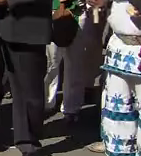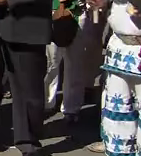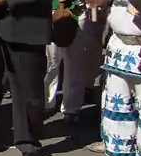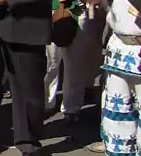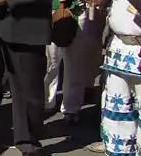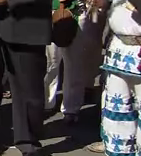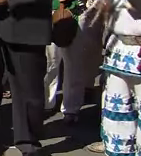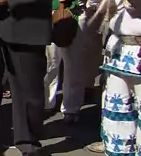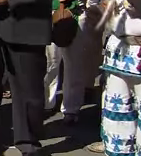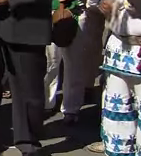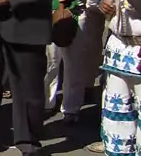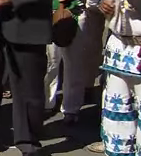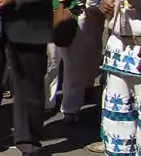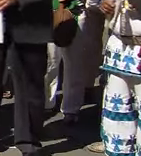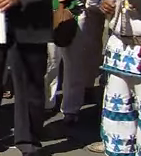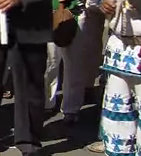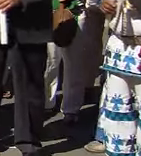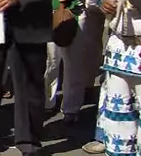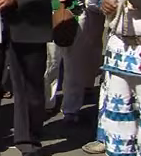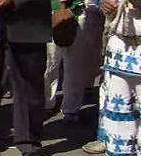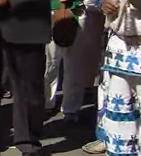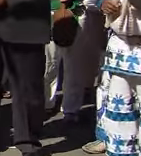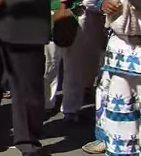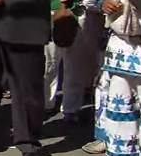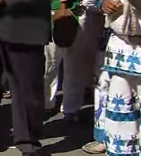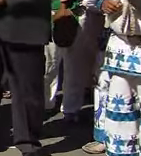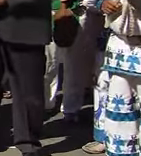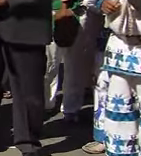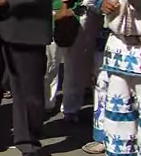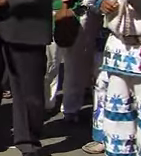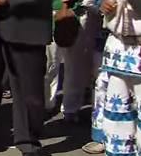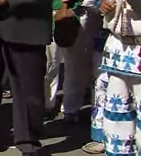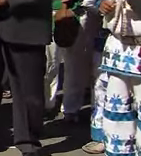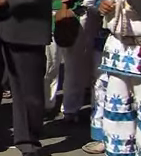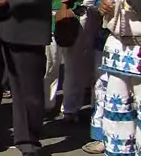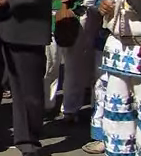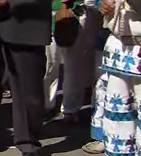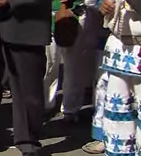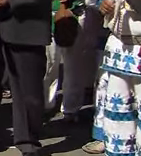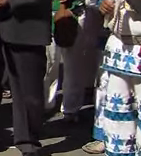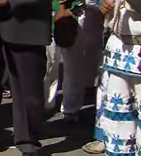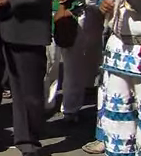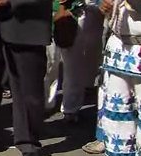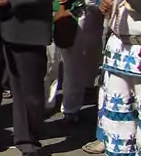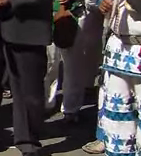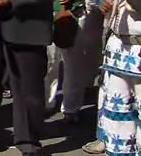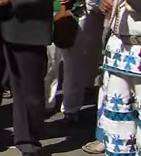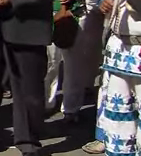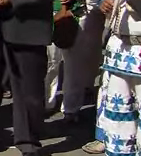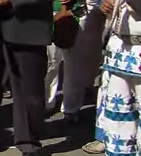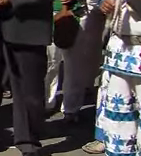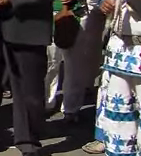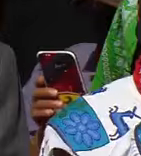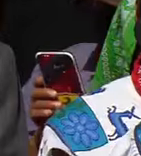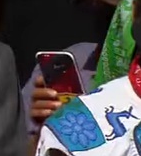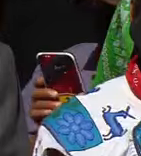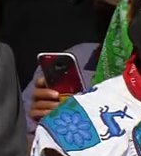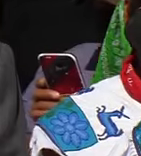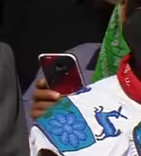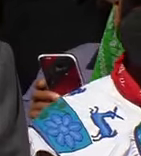Le voy a pedir a Adelfo Regino, que es el que nos ayuda para la